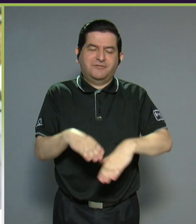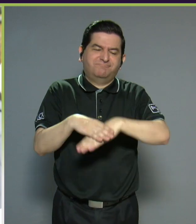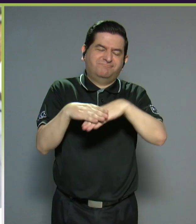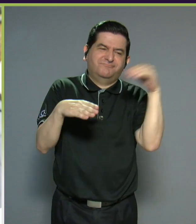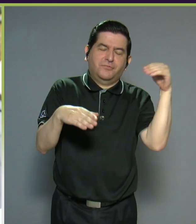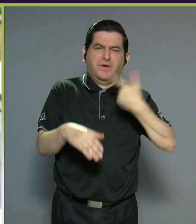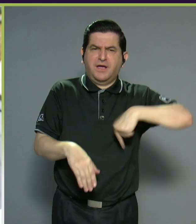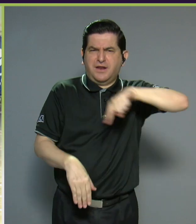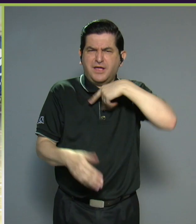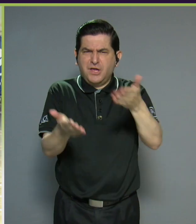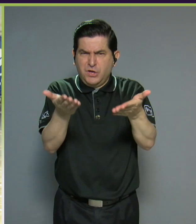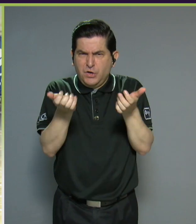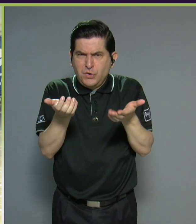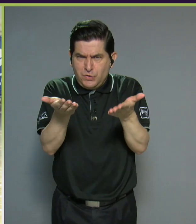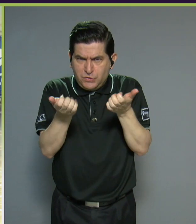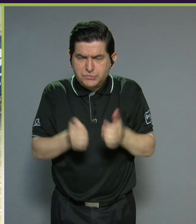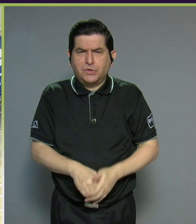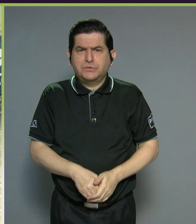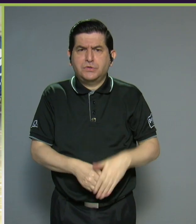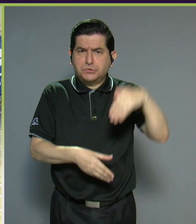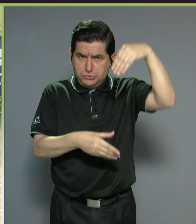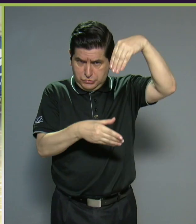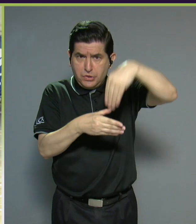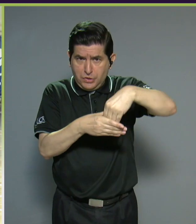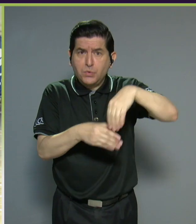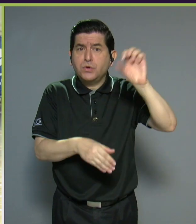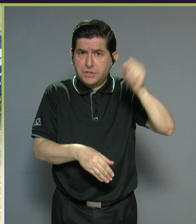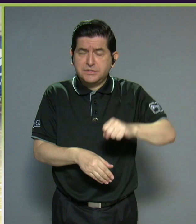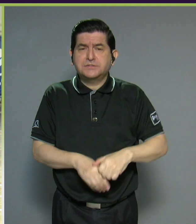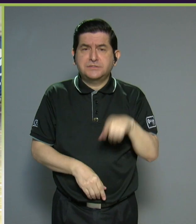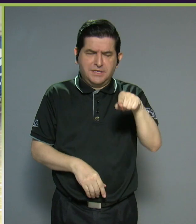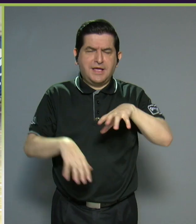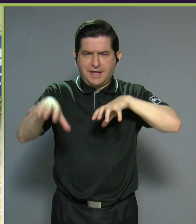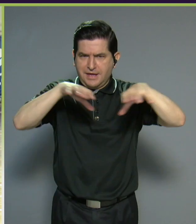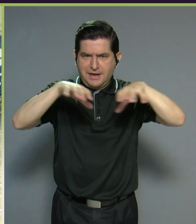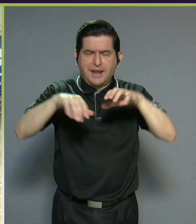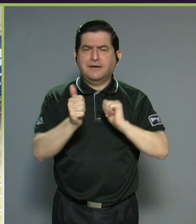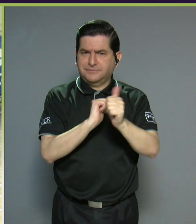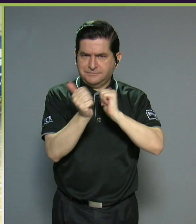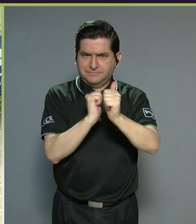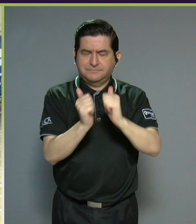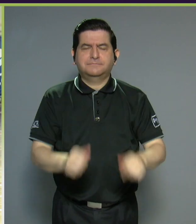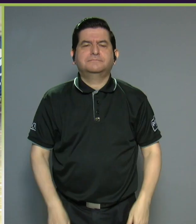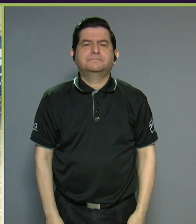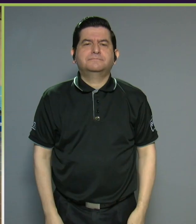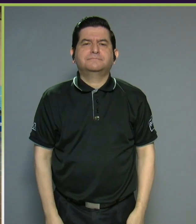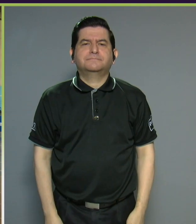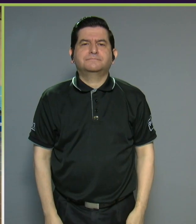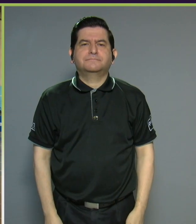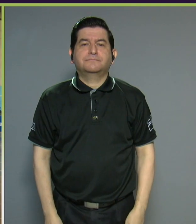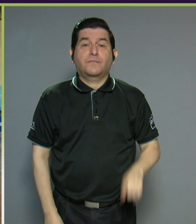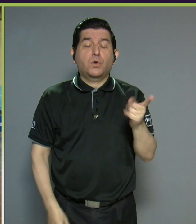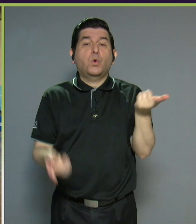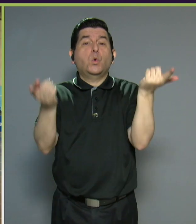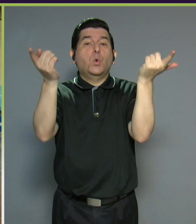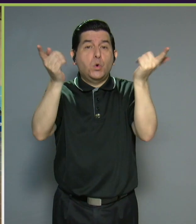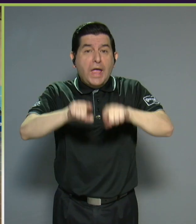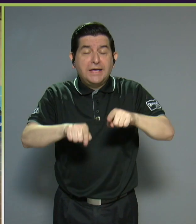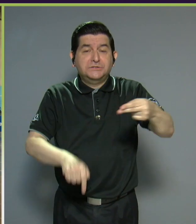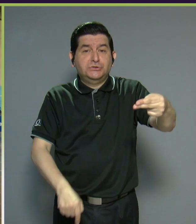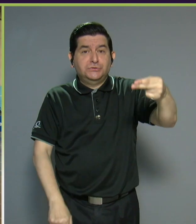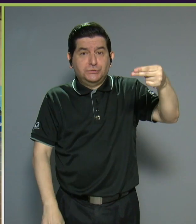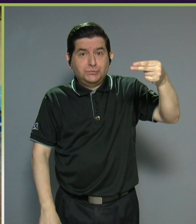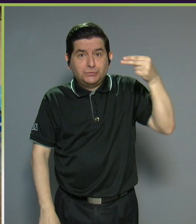y que nosotros quisiéramos que formaran parte pues de esta gran fiesta deportiva. Es un hecho